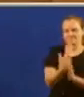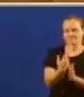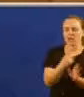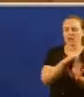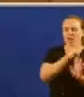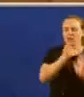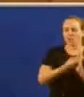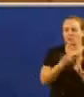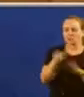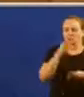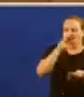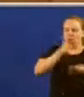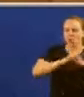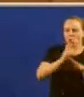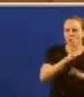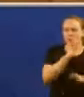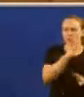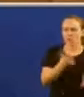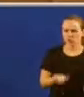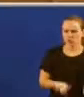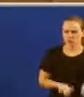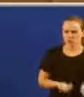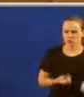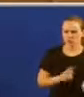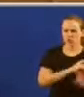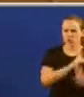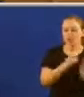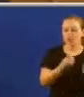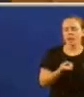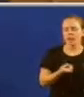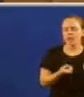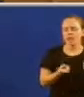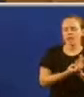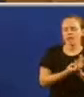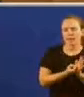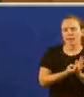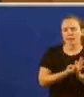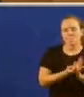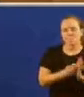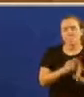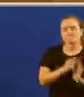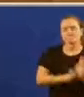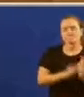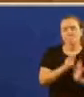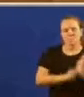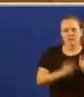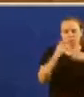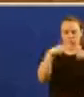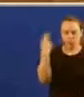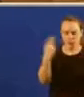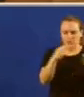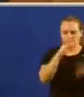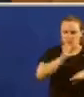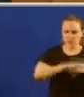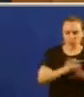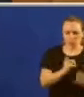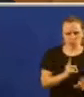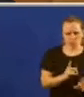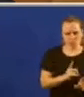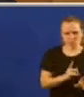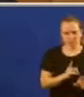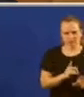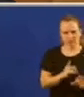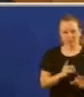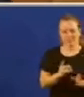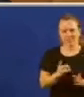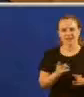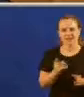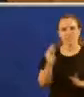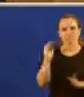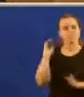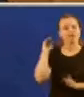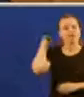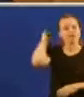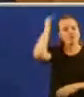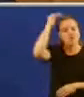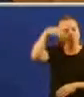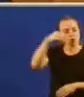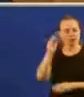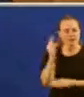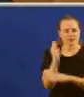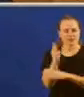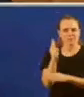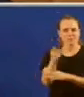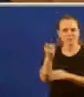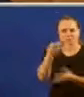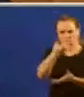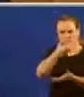leis por que incumple a leis de medios públicos deste país e por que ten secuestrada nunha parte a democracia neste Parlamento.